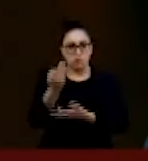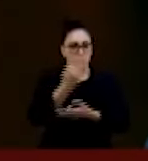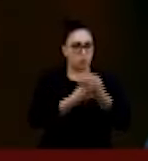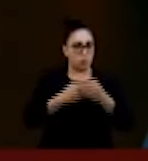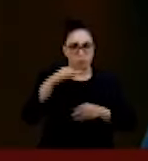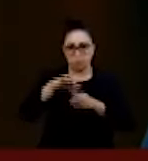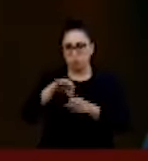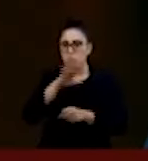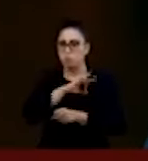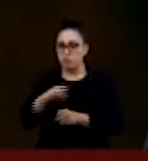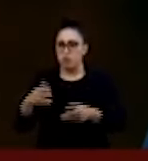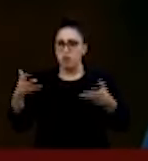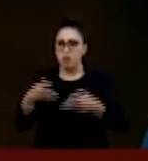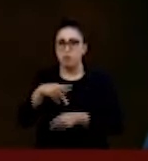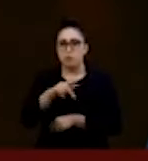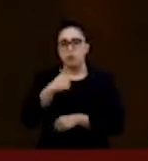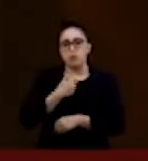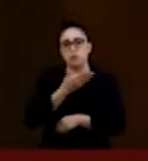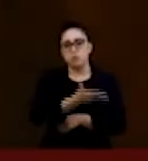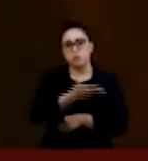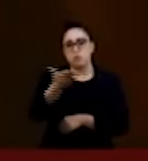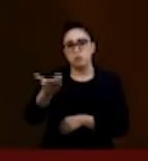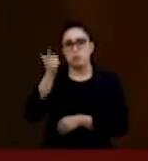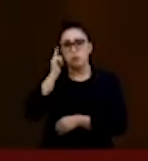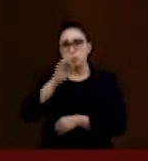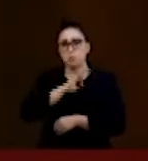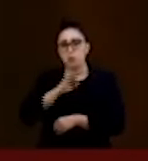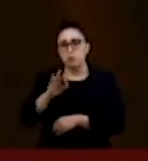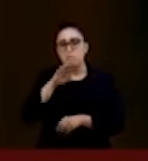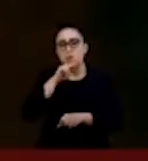votaciones yo quiero exhortarlos a que gane México